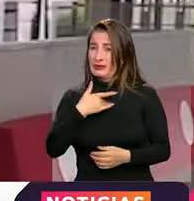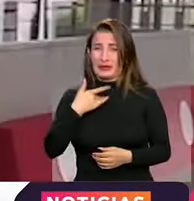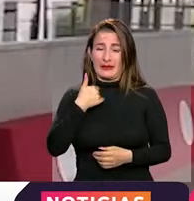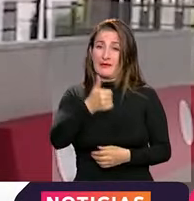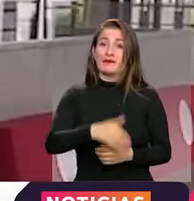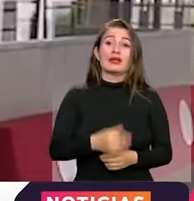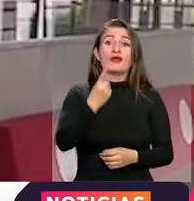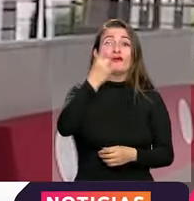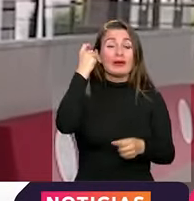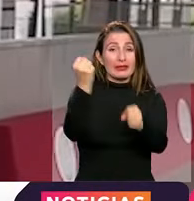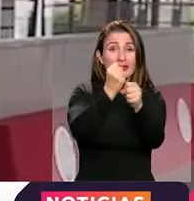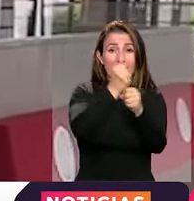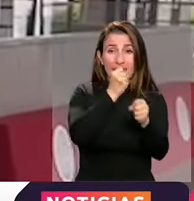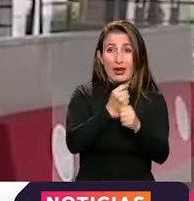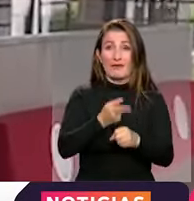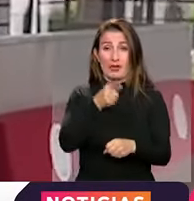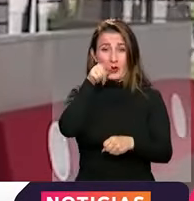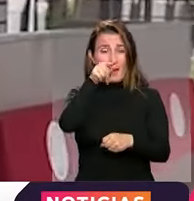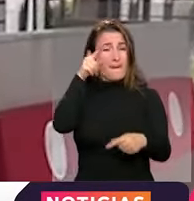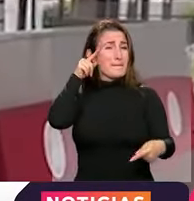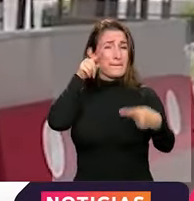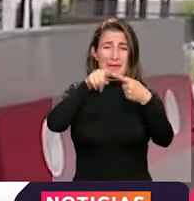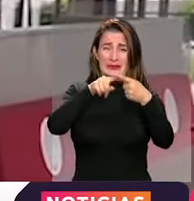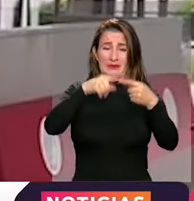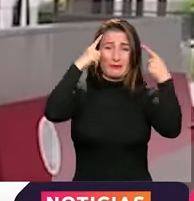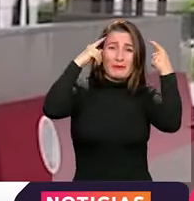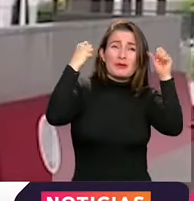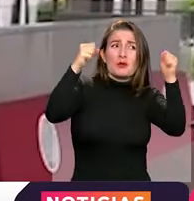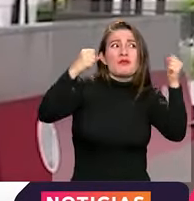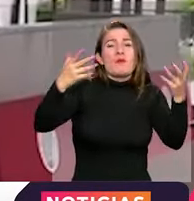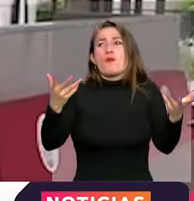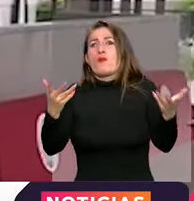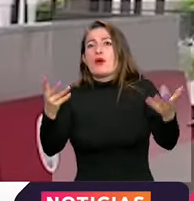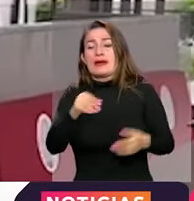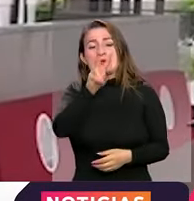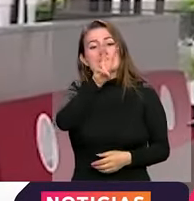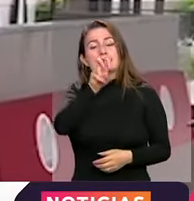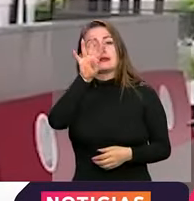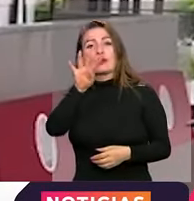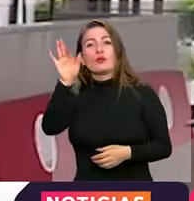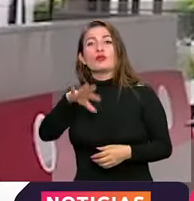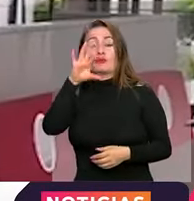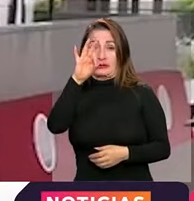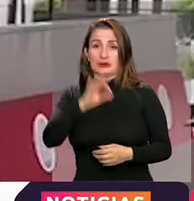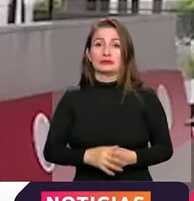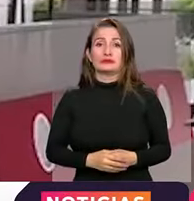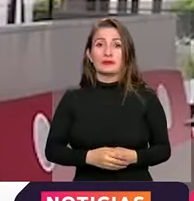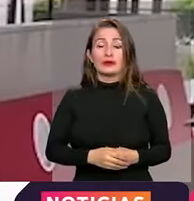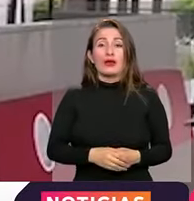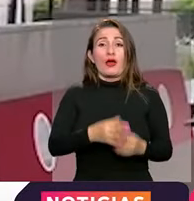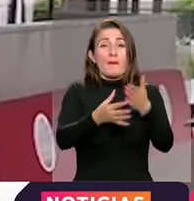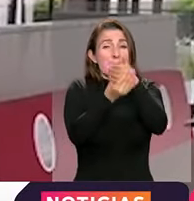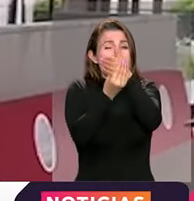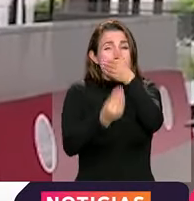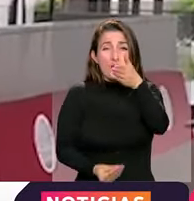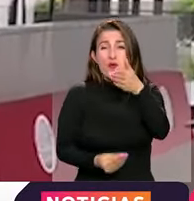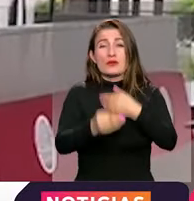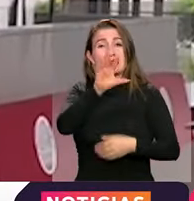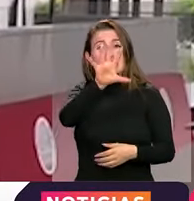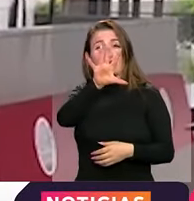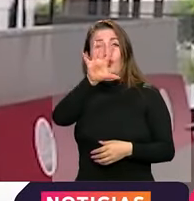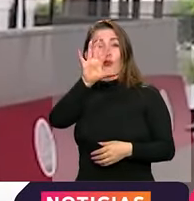La falta de empleo es su principal preocupación, con un 74%. La pobreza en